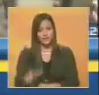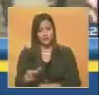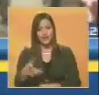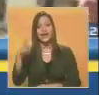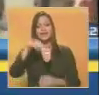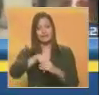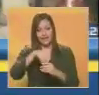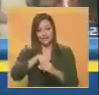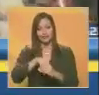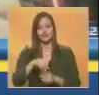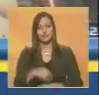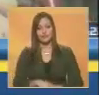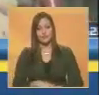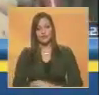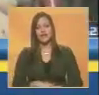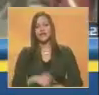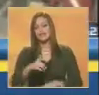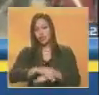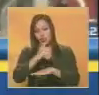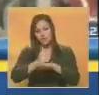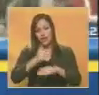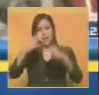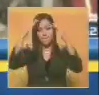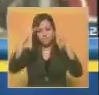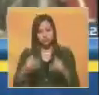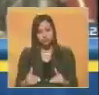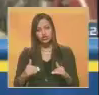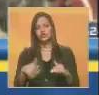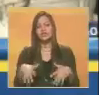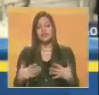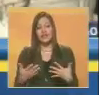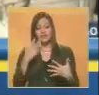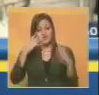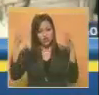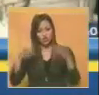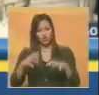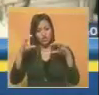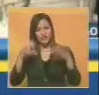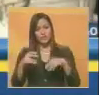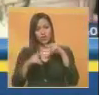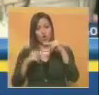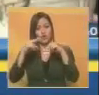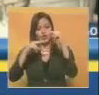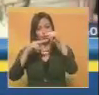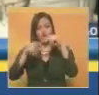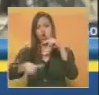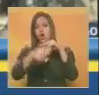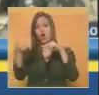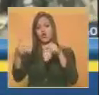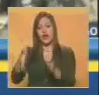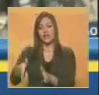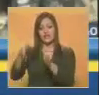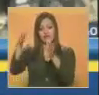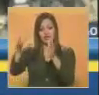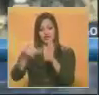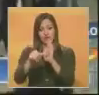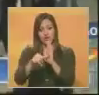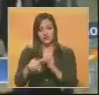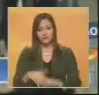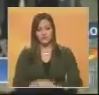encontraban en su interior las causas del desplome se le atribuyen a las lluvias y a la construcción de otro edificio